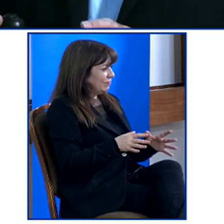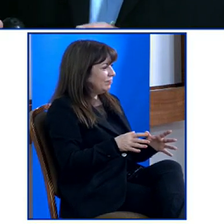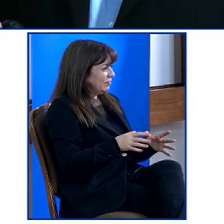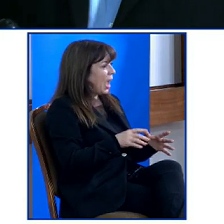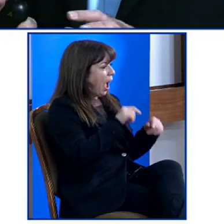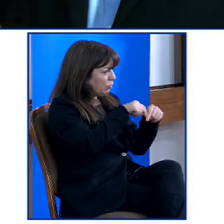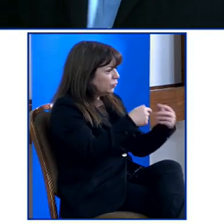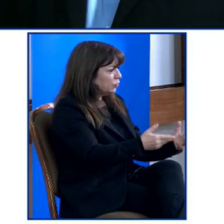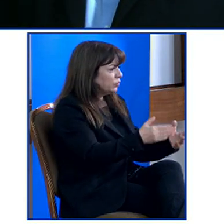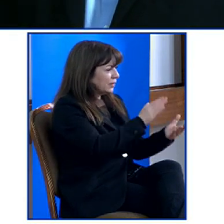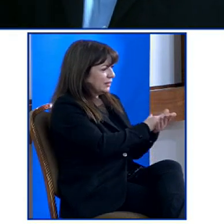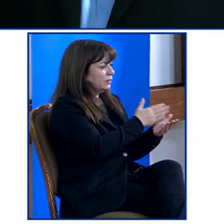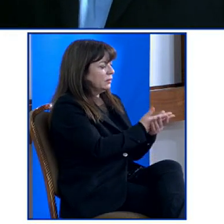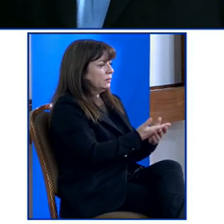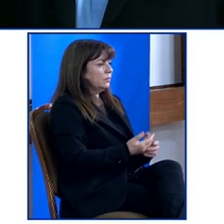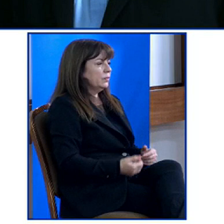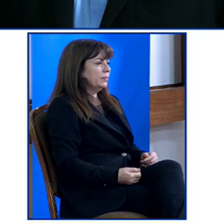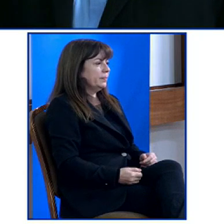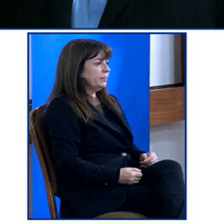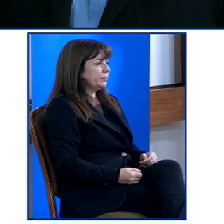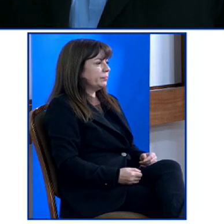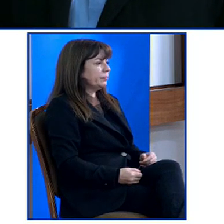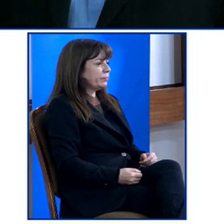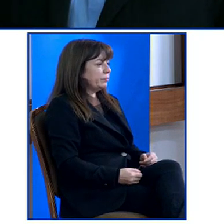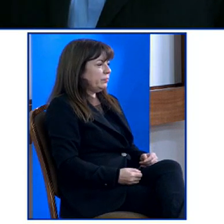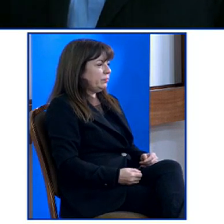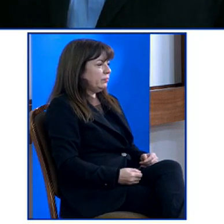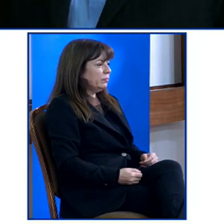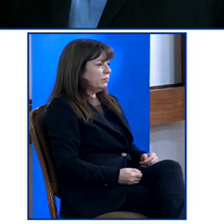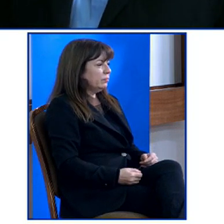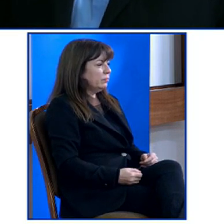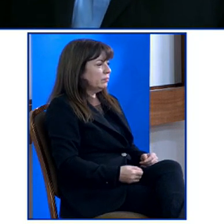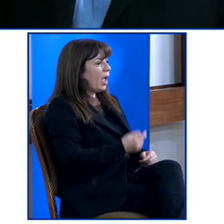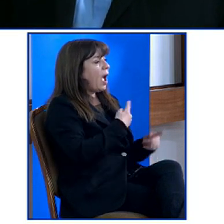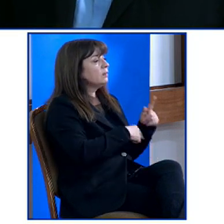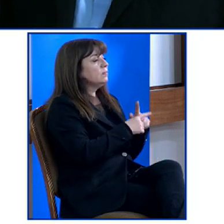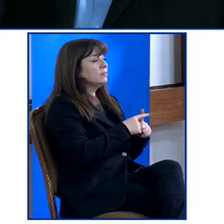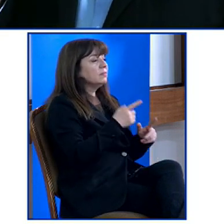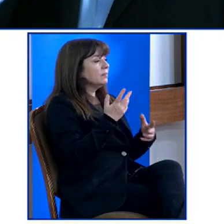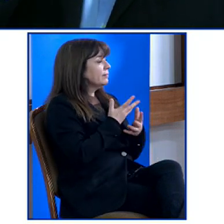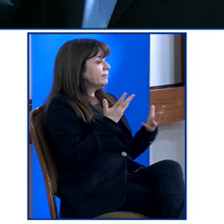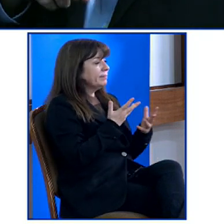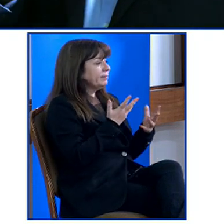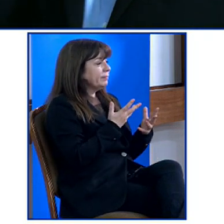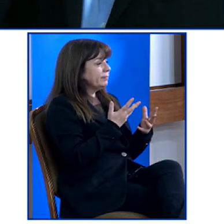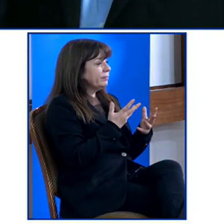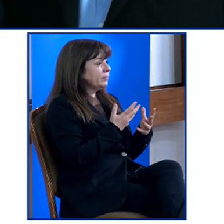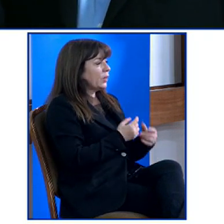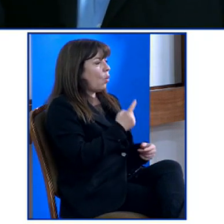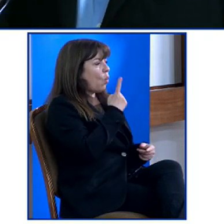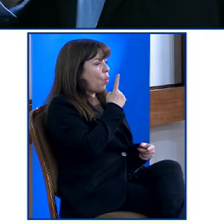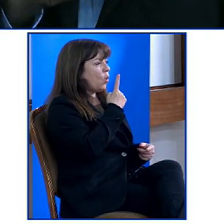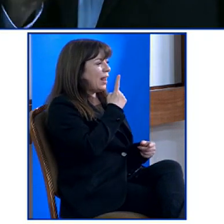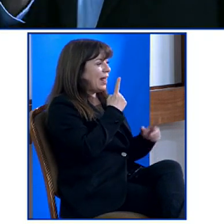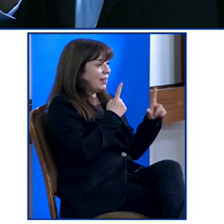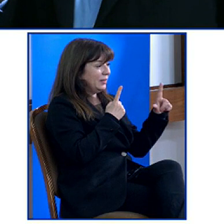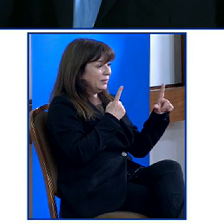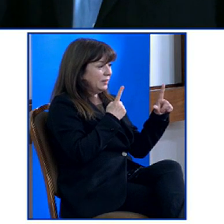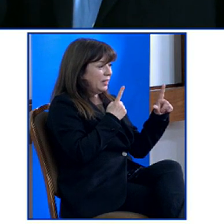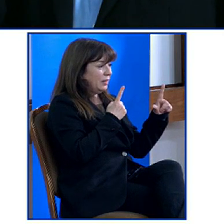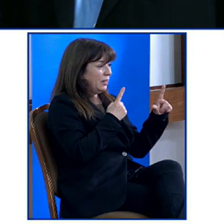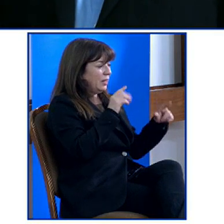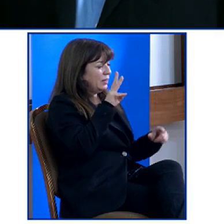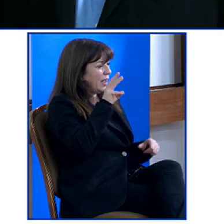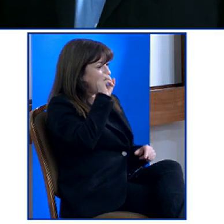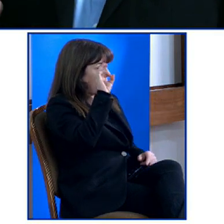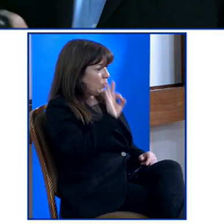está afectando a la salud ahora mismo. Y además, esta 1 de cada 7, este